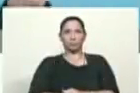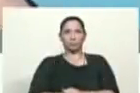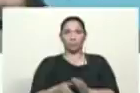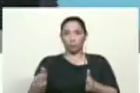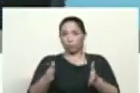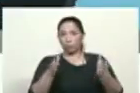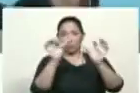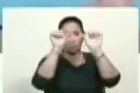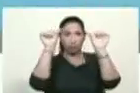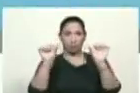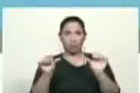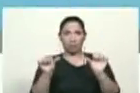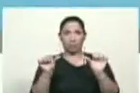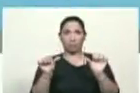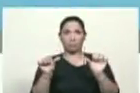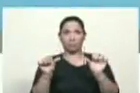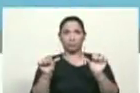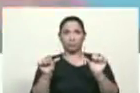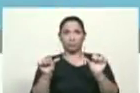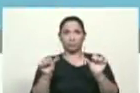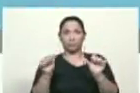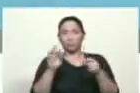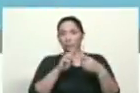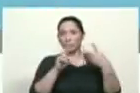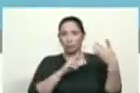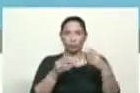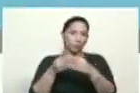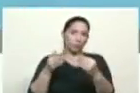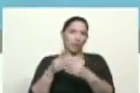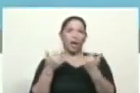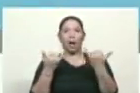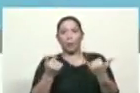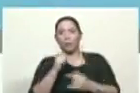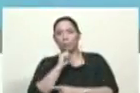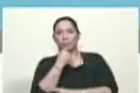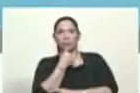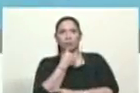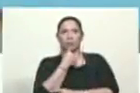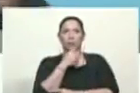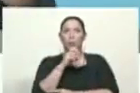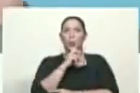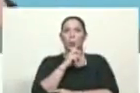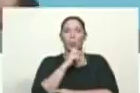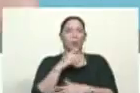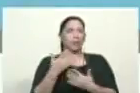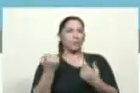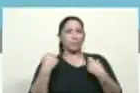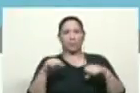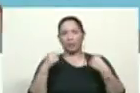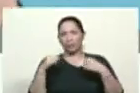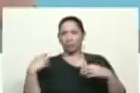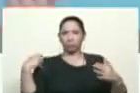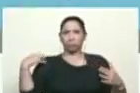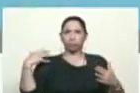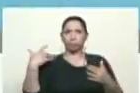sistema SWIFT y los recursos en dólares, pues entonces nos bloquean con el oro. O sea, son prácticas que han